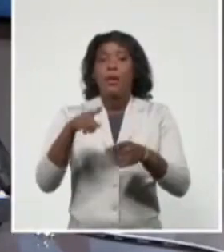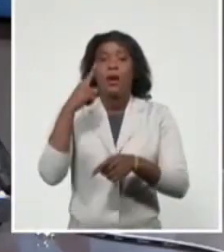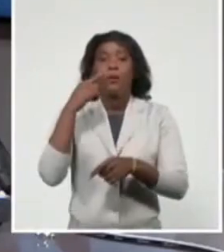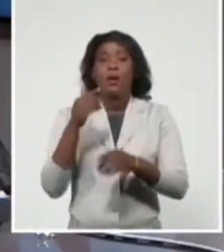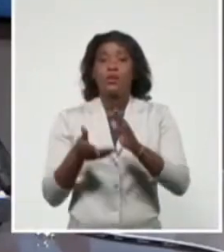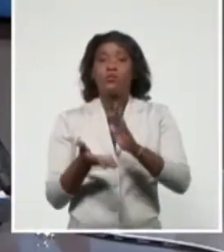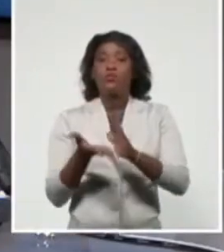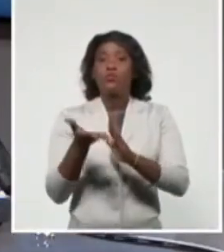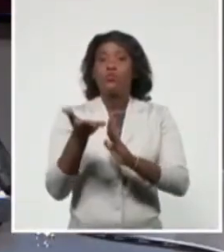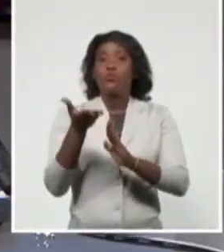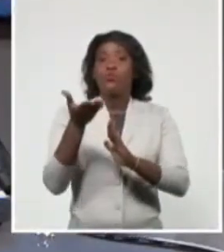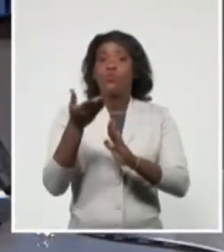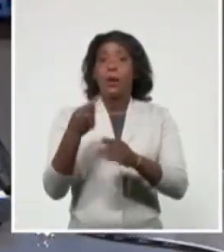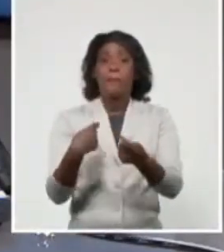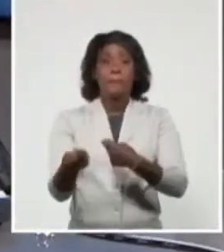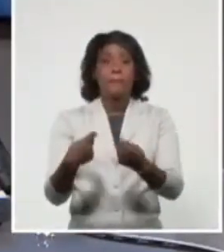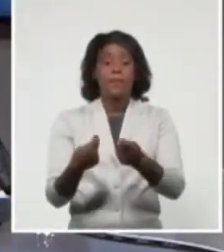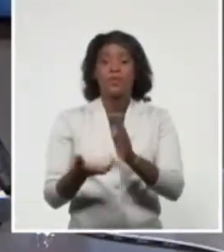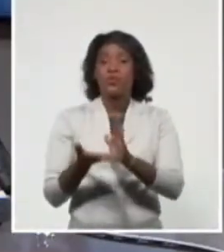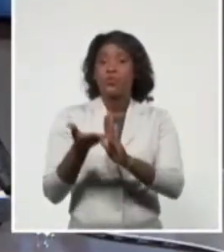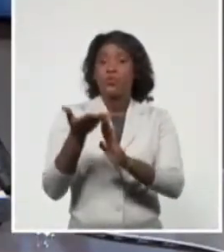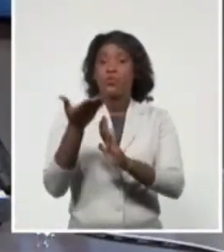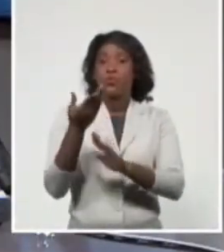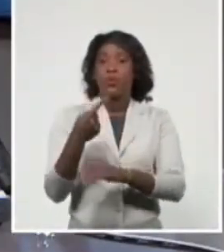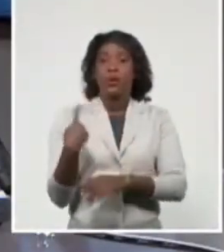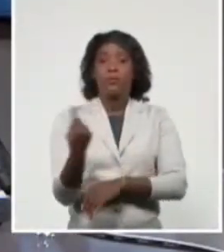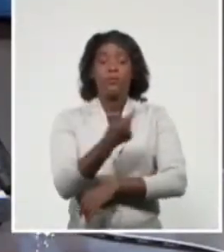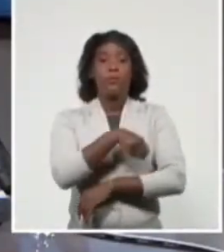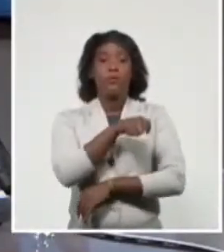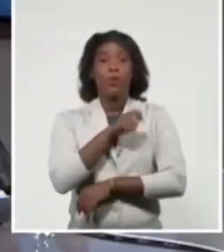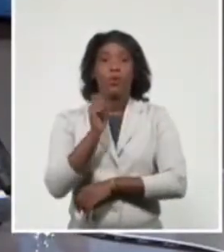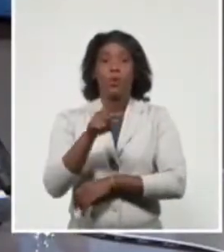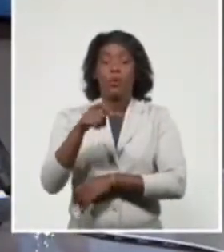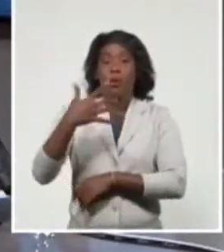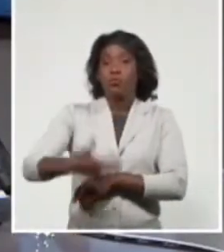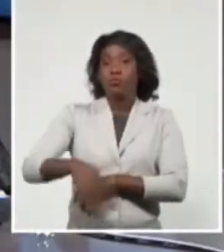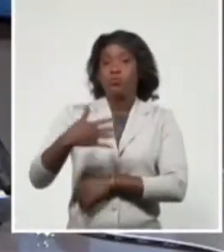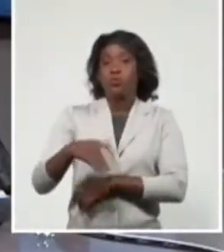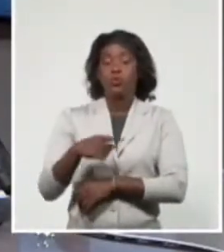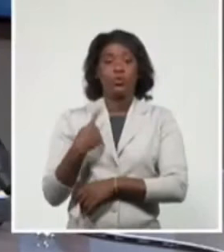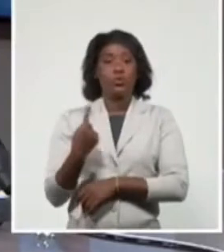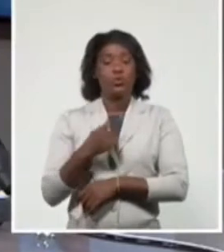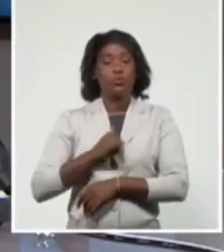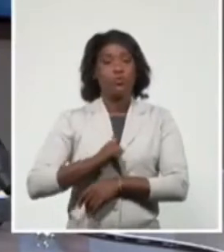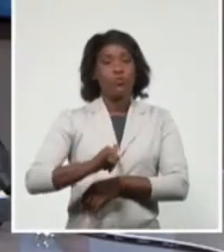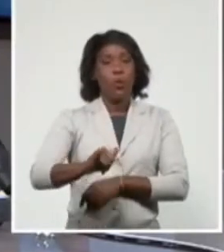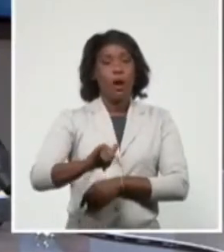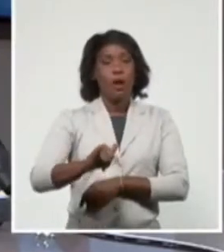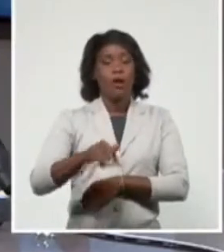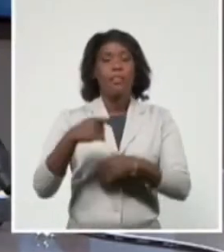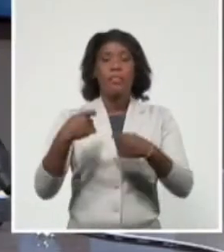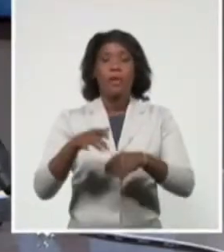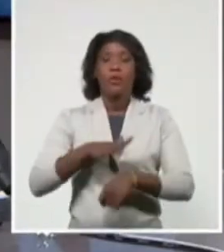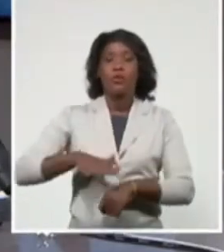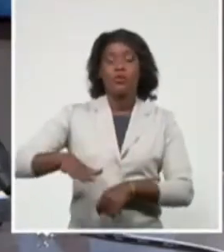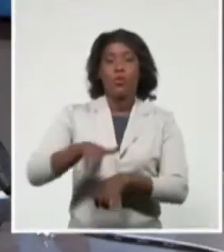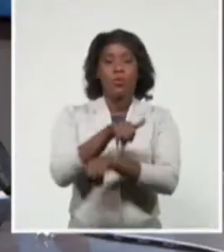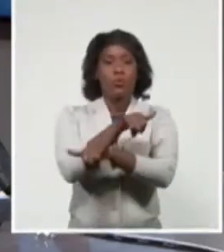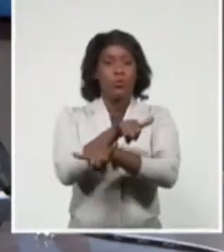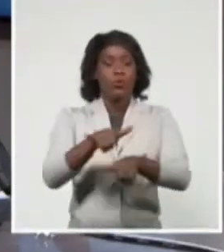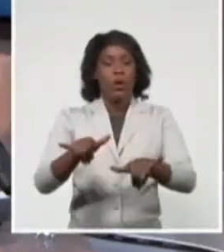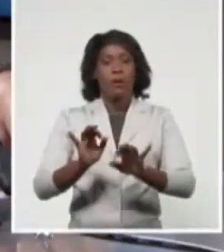crezcan exactamente al mismo nivel que crecieron los costos, tratando de mantener las utilidades